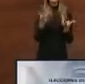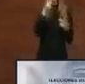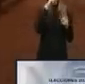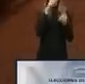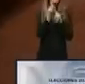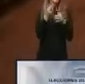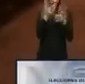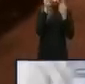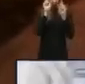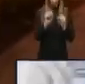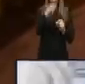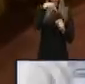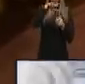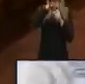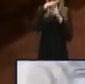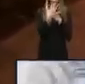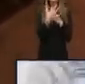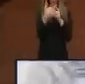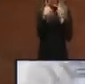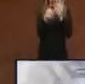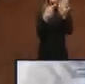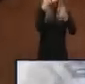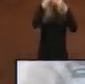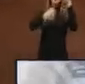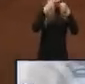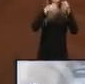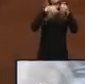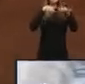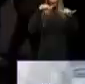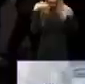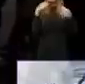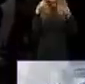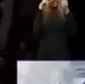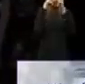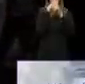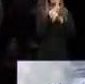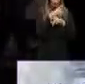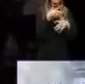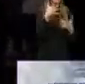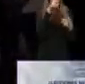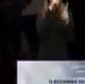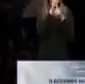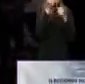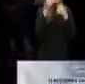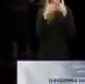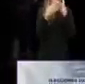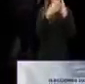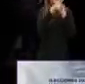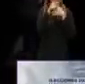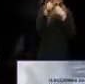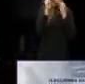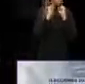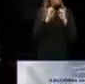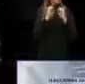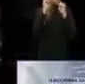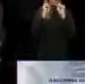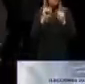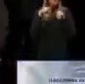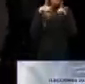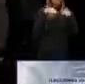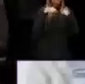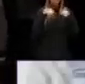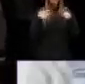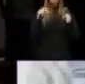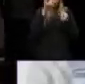la situación vehicular se está complicando. Ya lo hacía ver Carla Mejía, que va a ser difícil estacionarse, obviamente, en